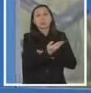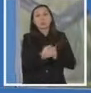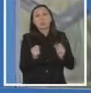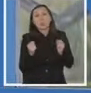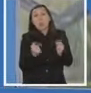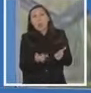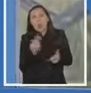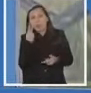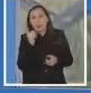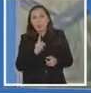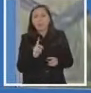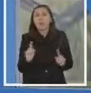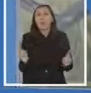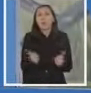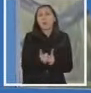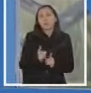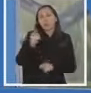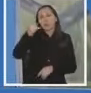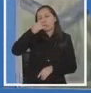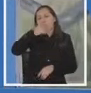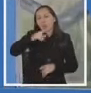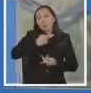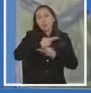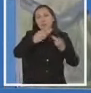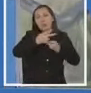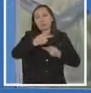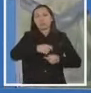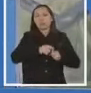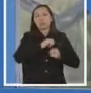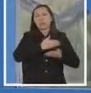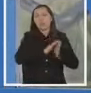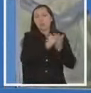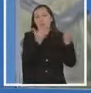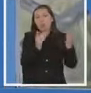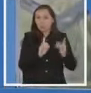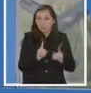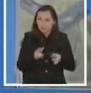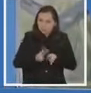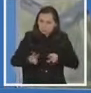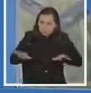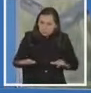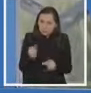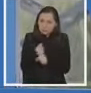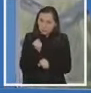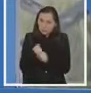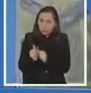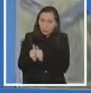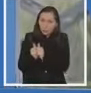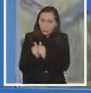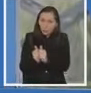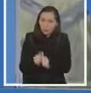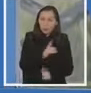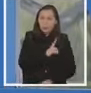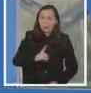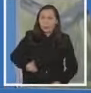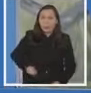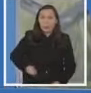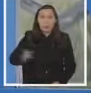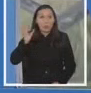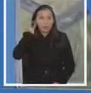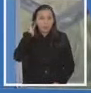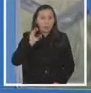un par de titulares durante un rato, sino que hizo un trabajo en conjunto con la diputada